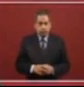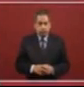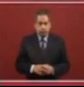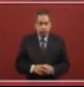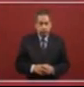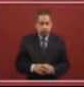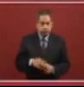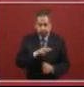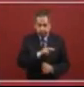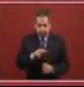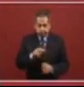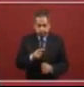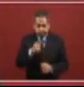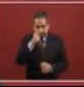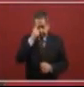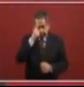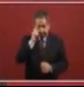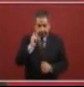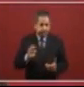inspira